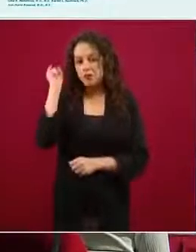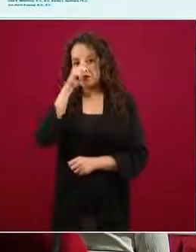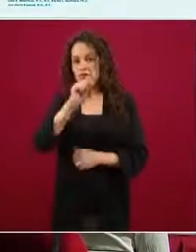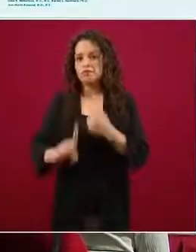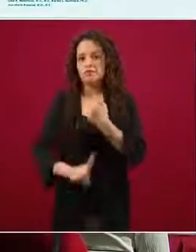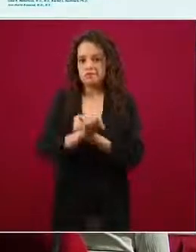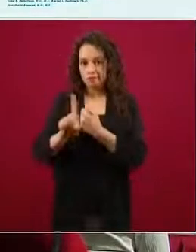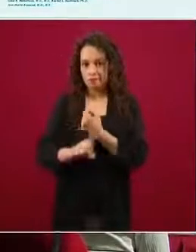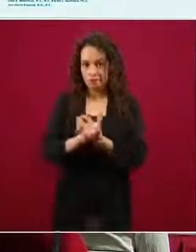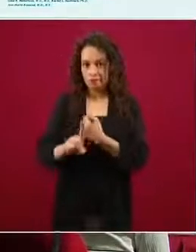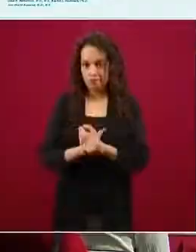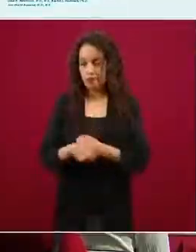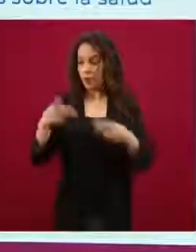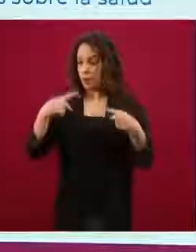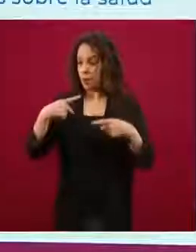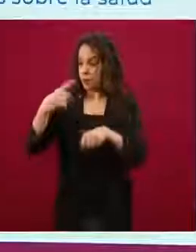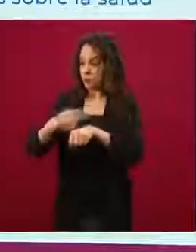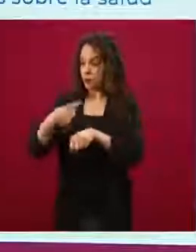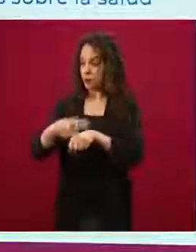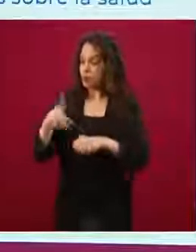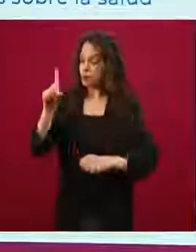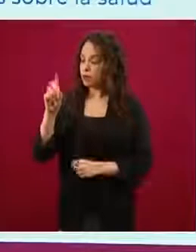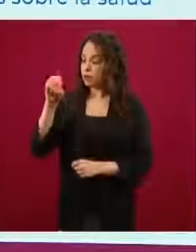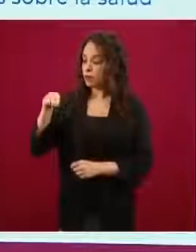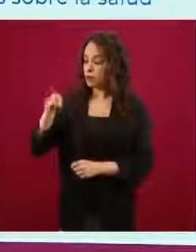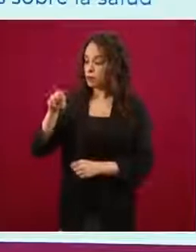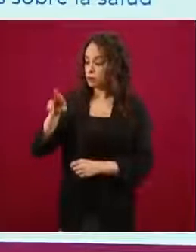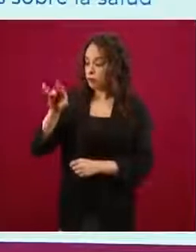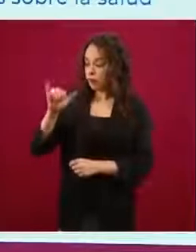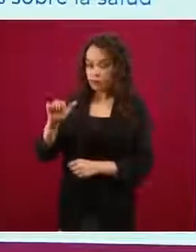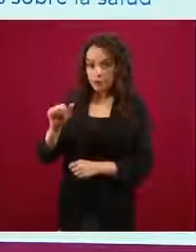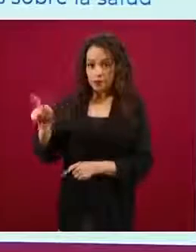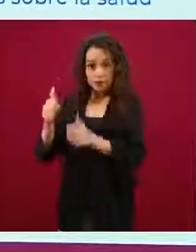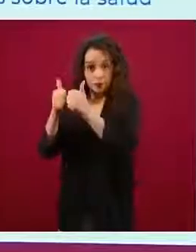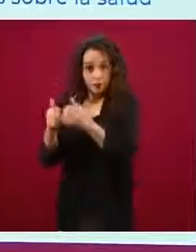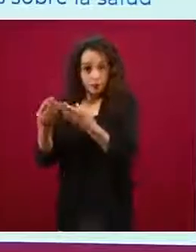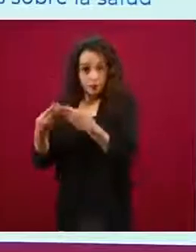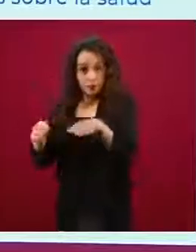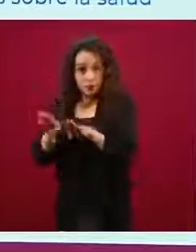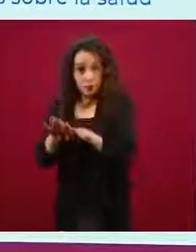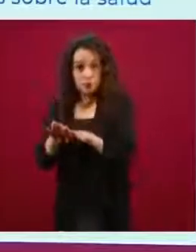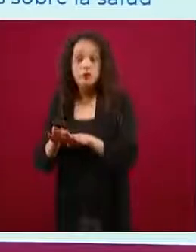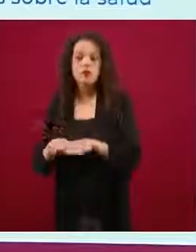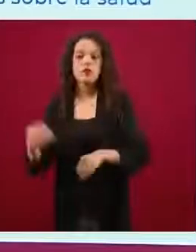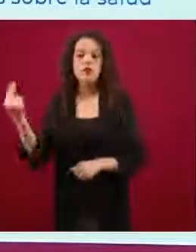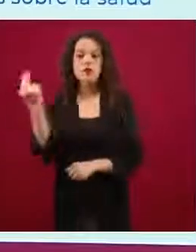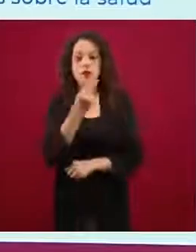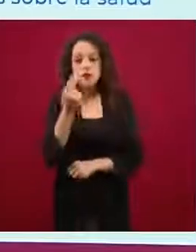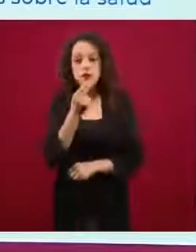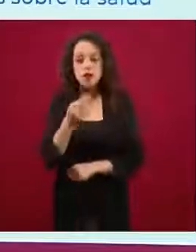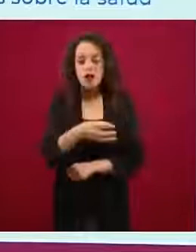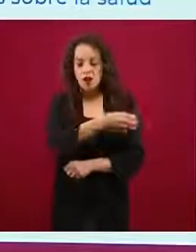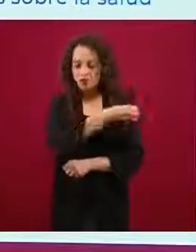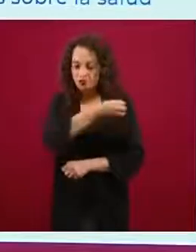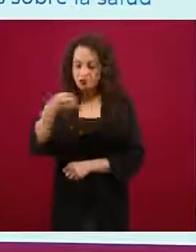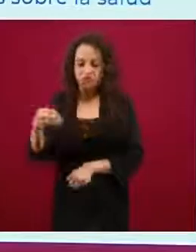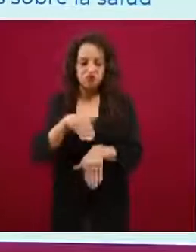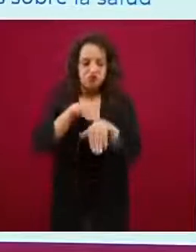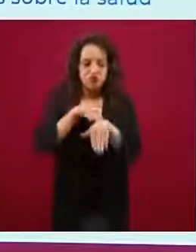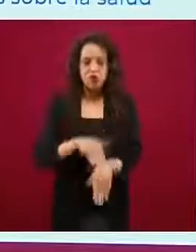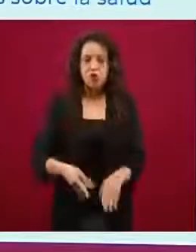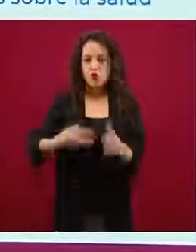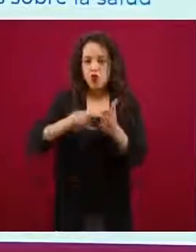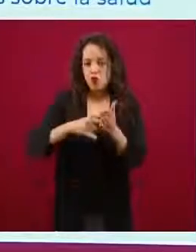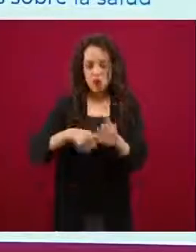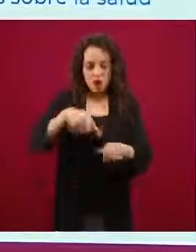una persona con demencia en casa puede hacer que necesitamos rutinas estrictas, necesitamos ciertos horarios y